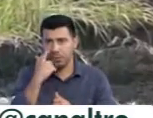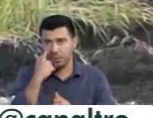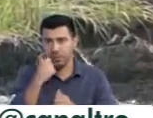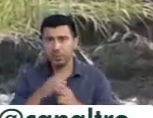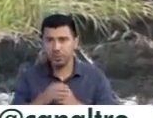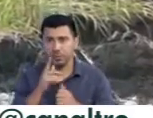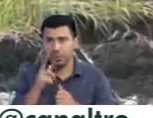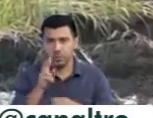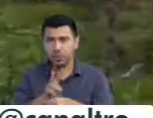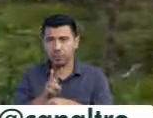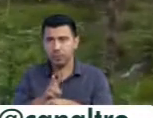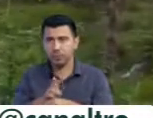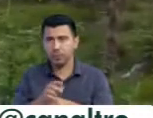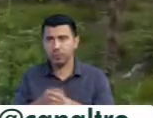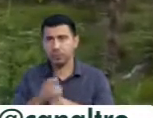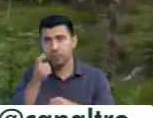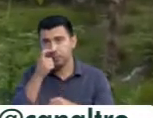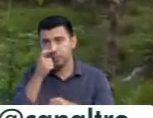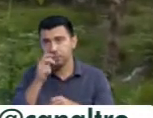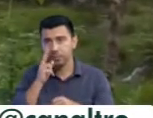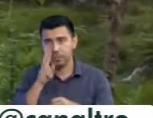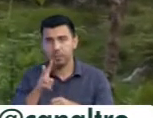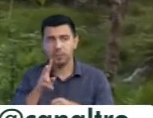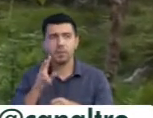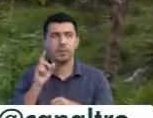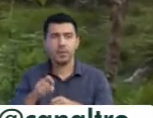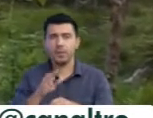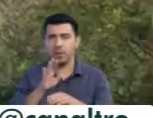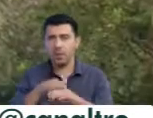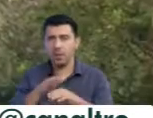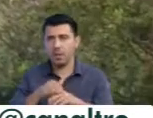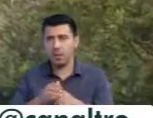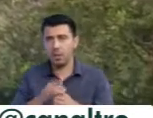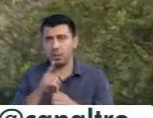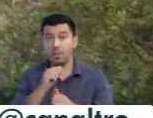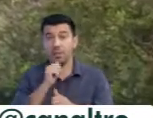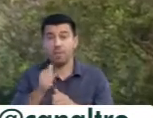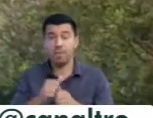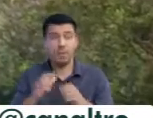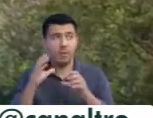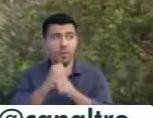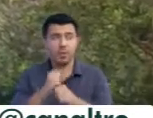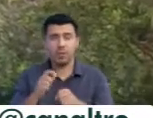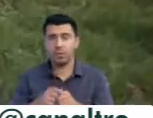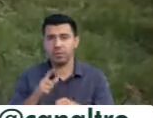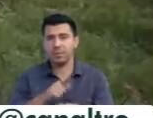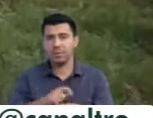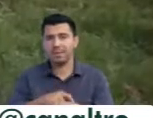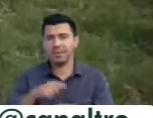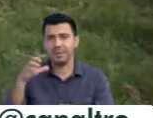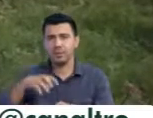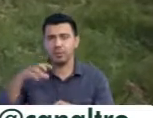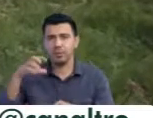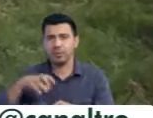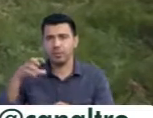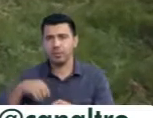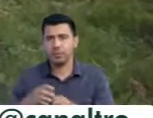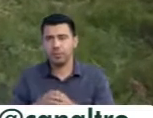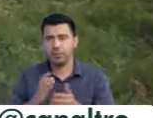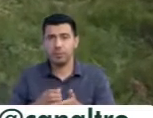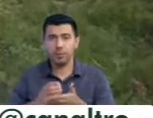un vigía o alguna alarma que nos pueda avisar si las cosas empeoran durante la noche, ya que pues estamos en épocas de lluvias y eso no colabora